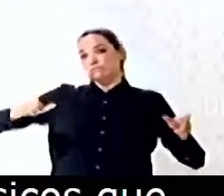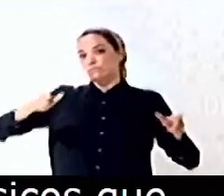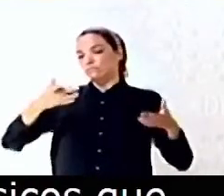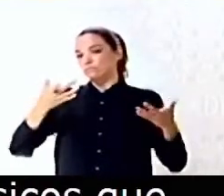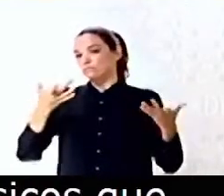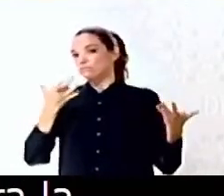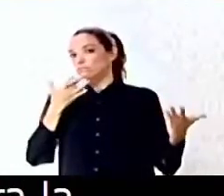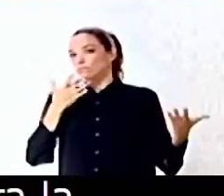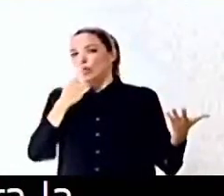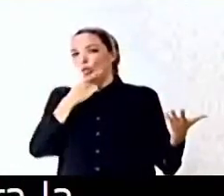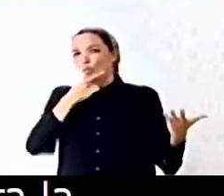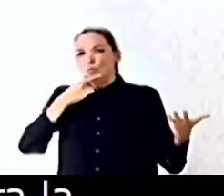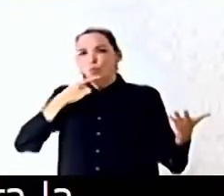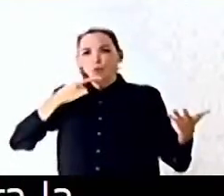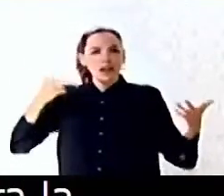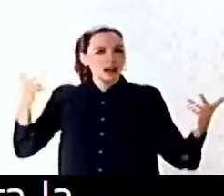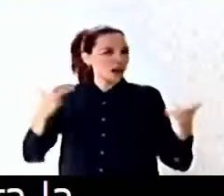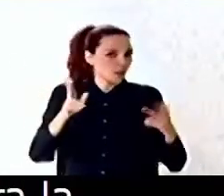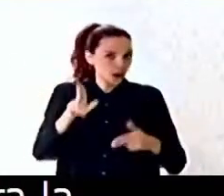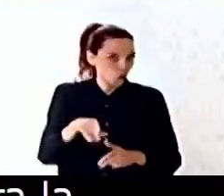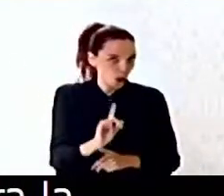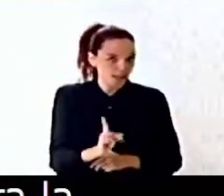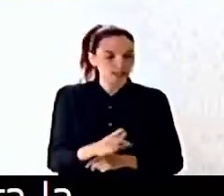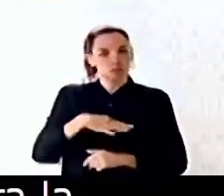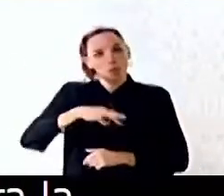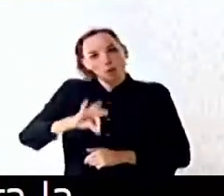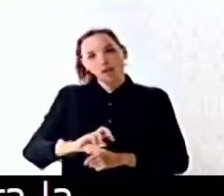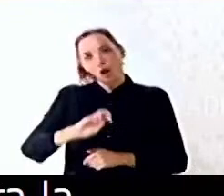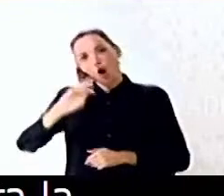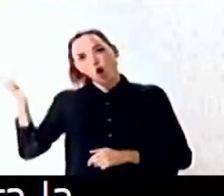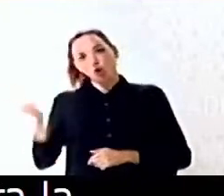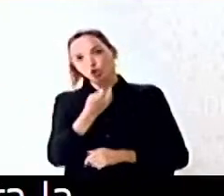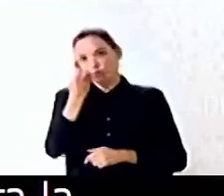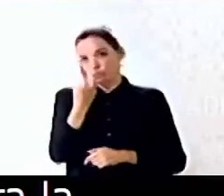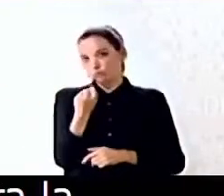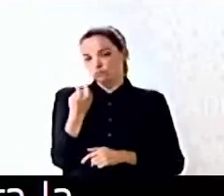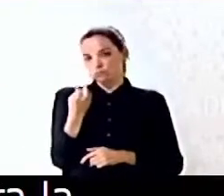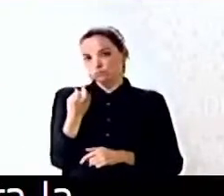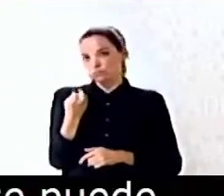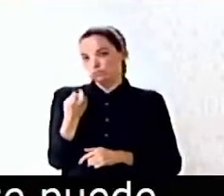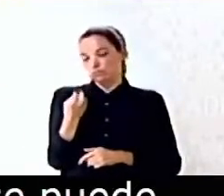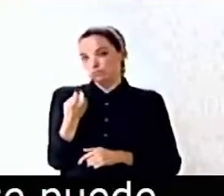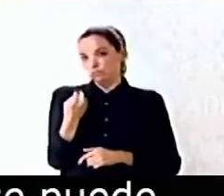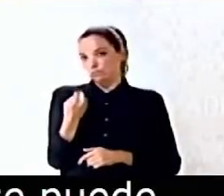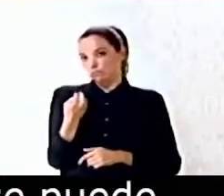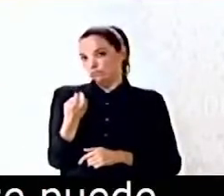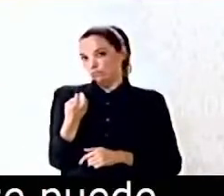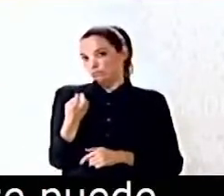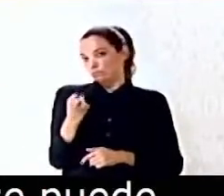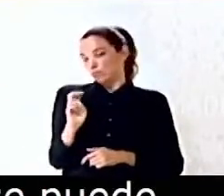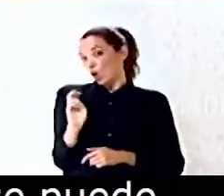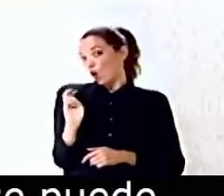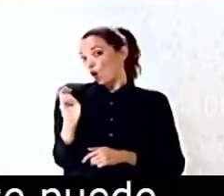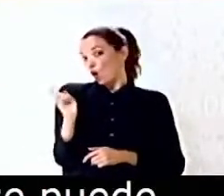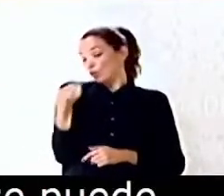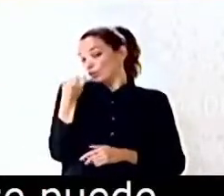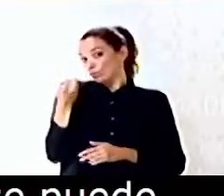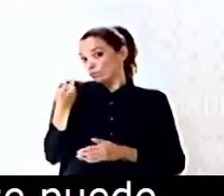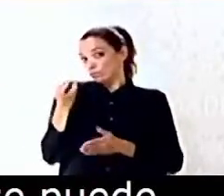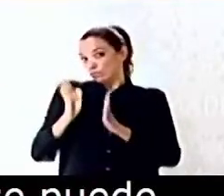dolor extremadamente grave, que se puede controlar con otro escalón de la escalera terapéutica del